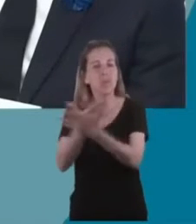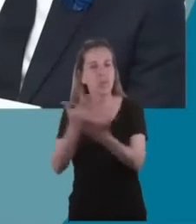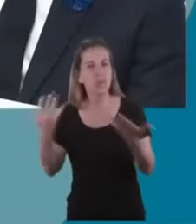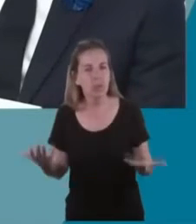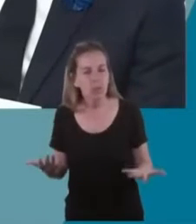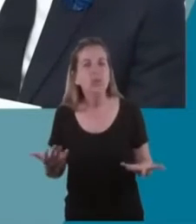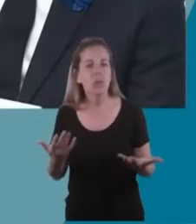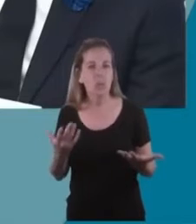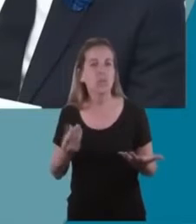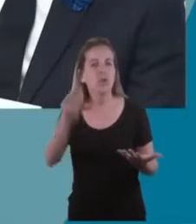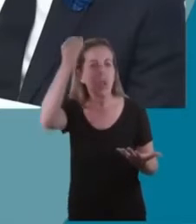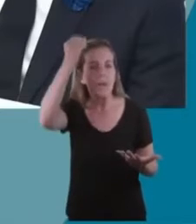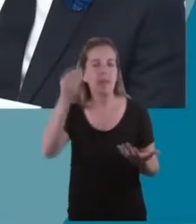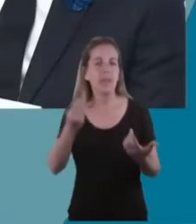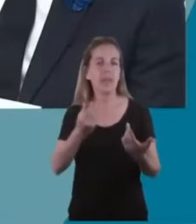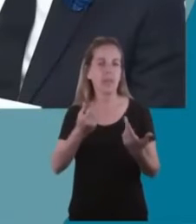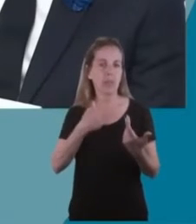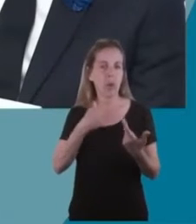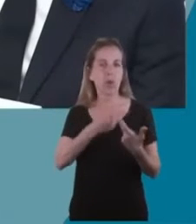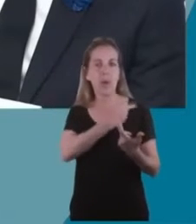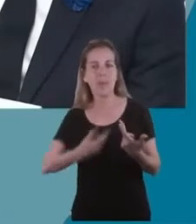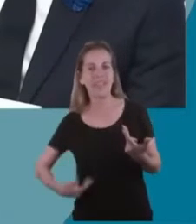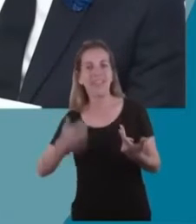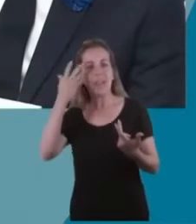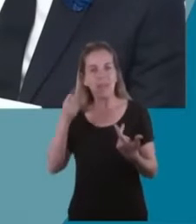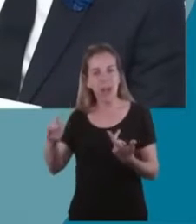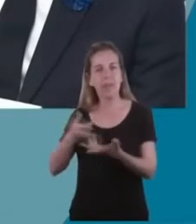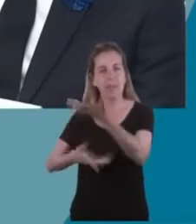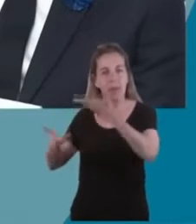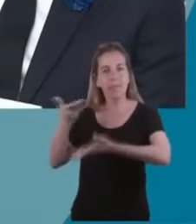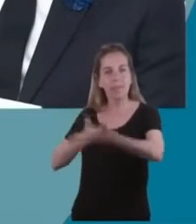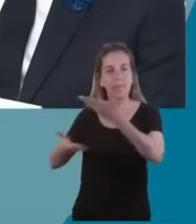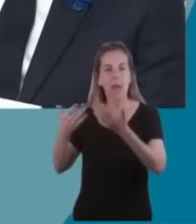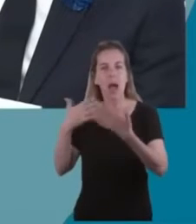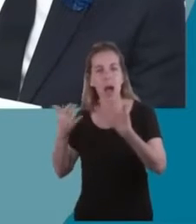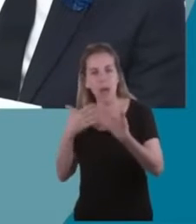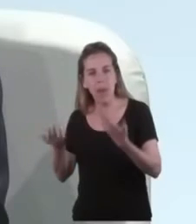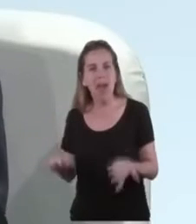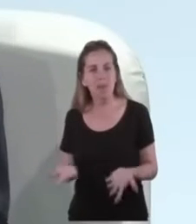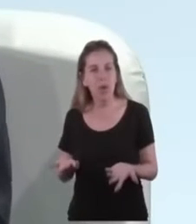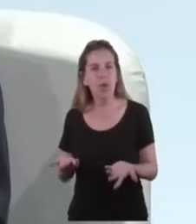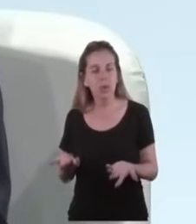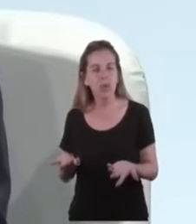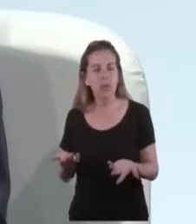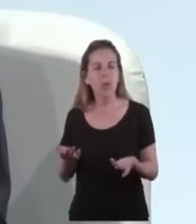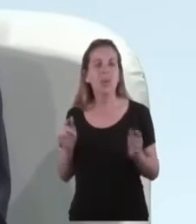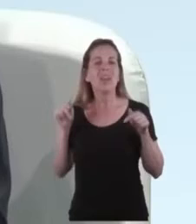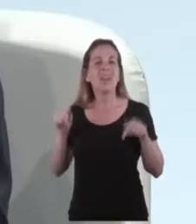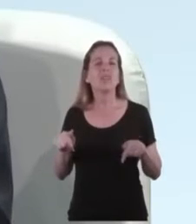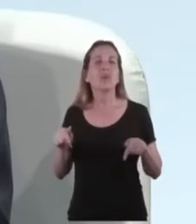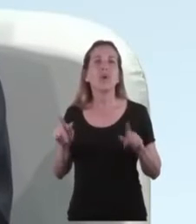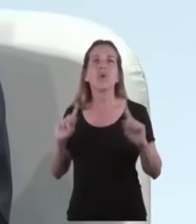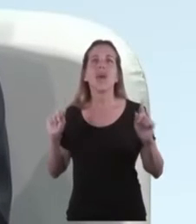con el presidente de Francia, que es muy receptivo a escuchar nuestras inquietudes. No se trata